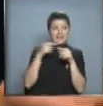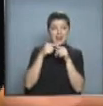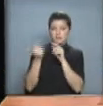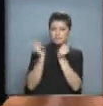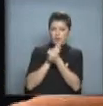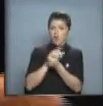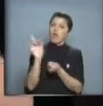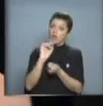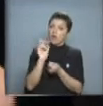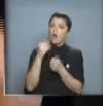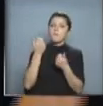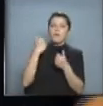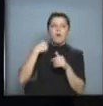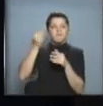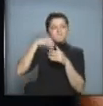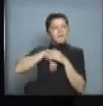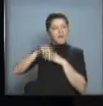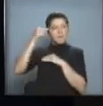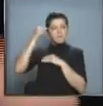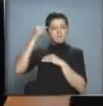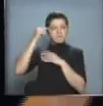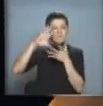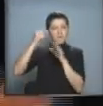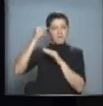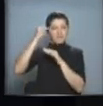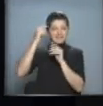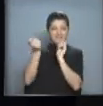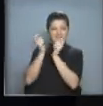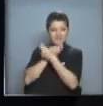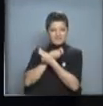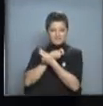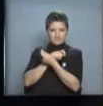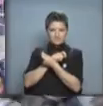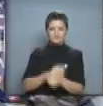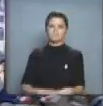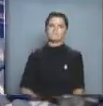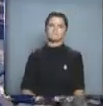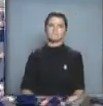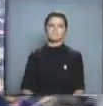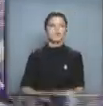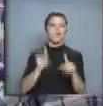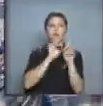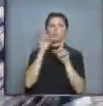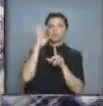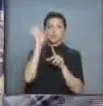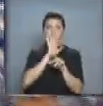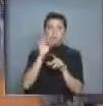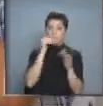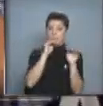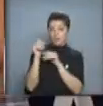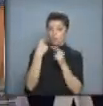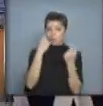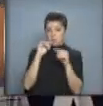sí de lo simbólico, de creer de entregarle todo a esa persona hasta el final. ¿Alguna opinión parecida o diferente,